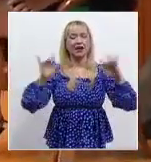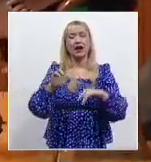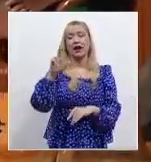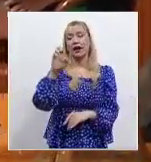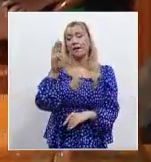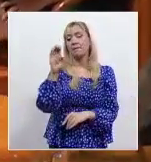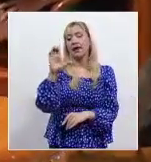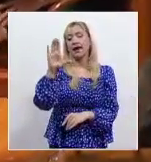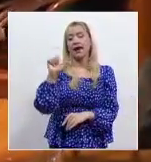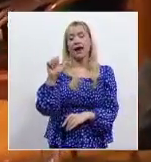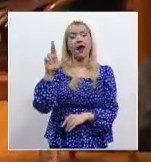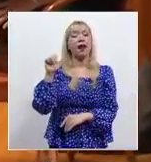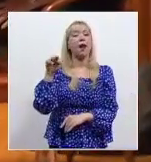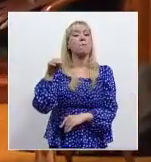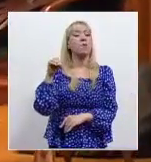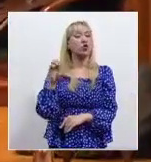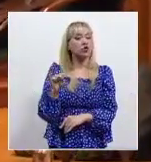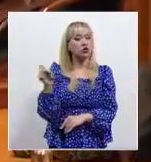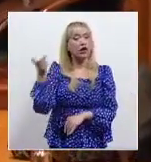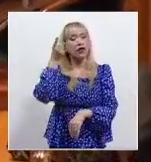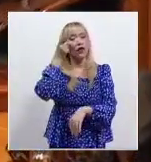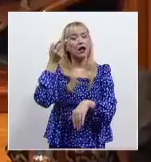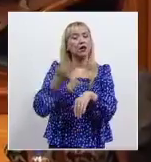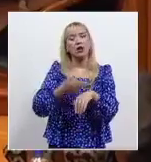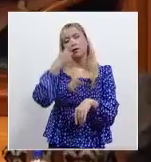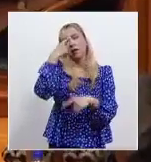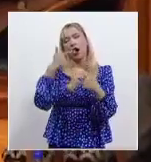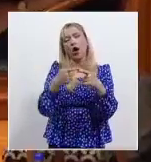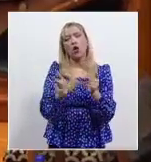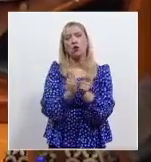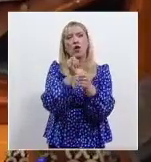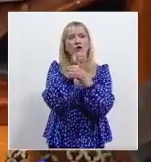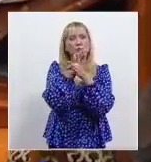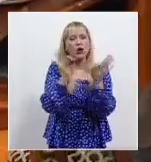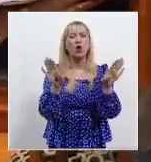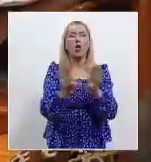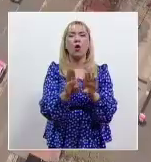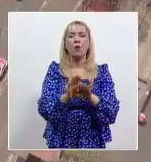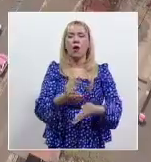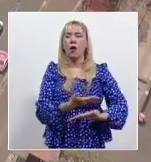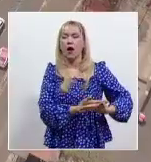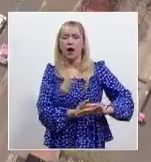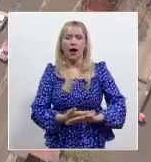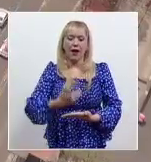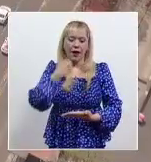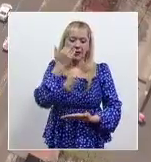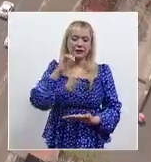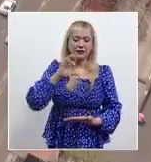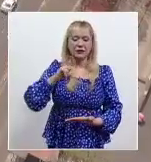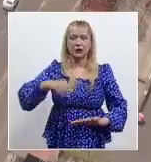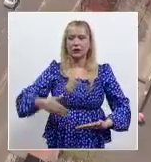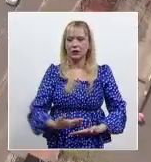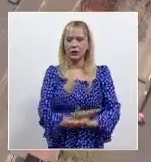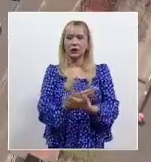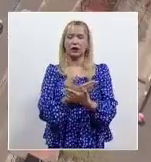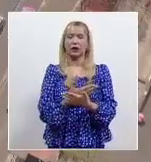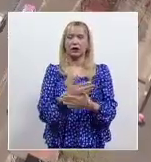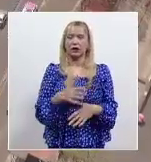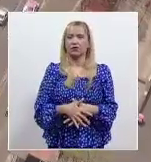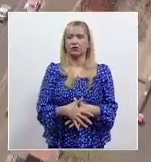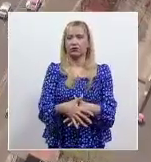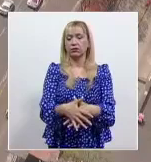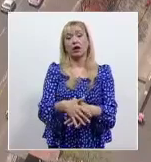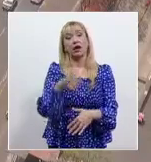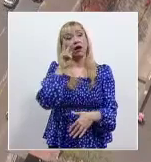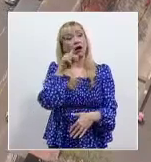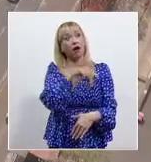Ramos Duarte, directora ejecutiva del Grupo de Información en Reproducción Elegida, subrayó el trabajo de la Suprema